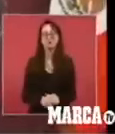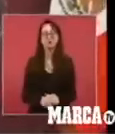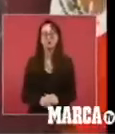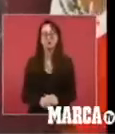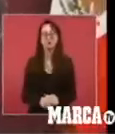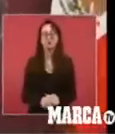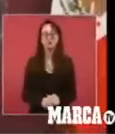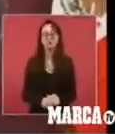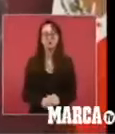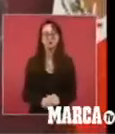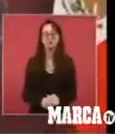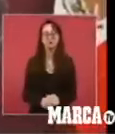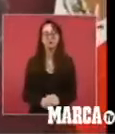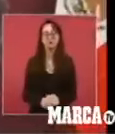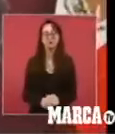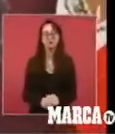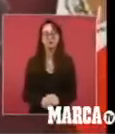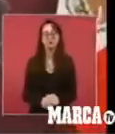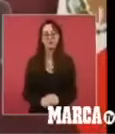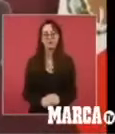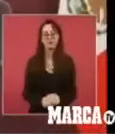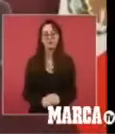estamos